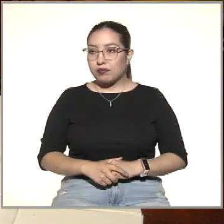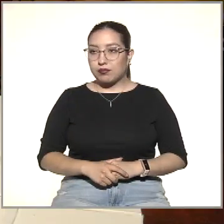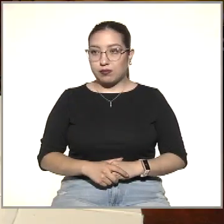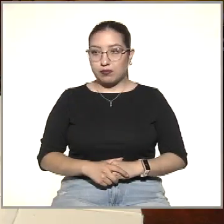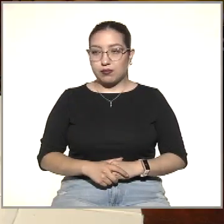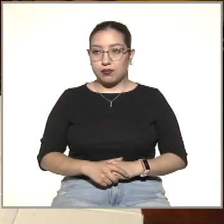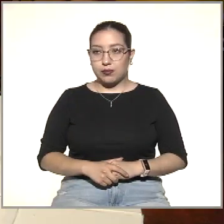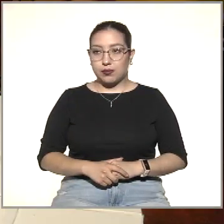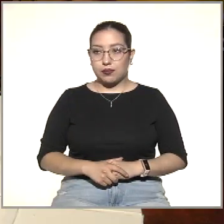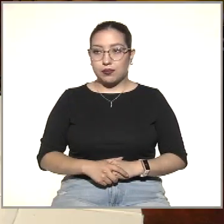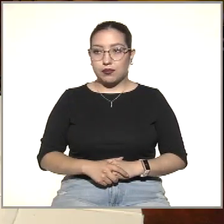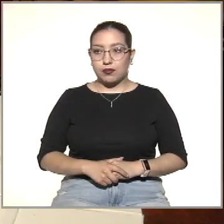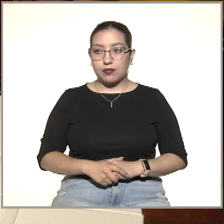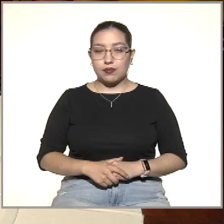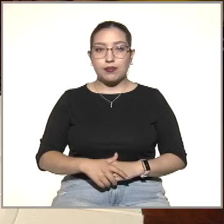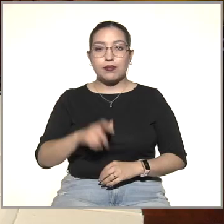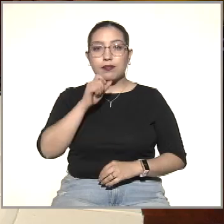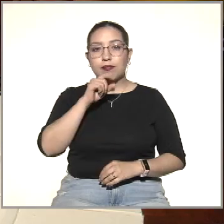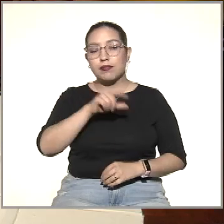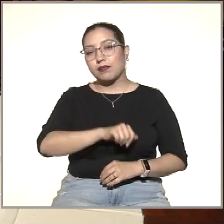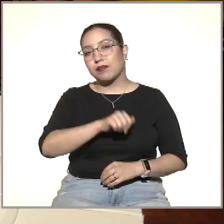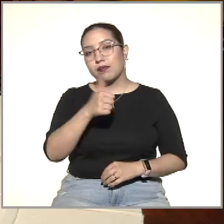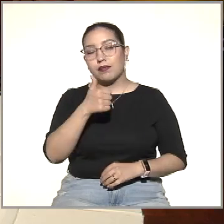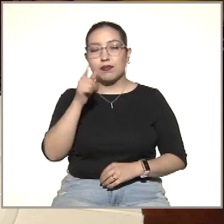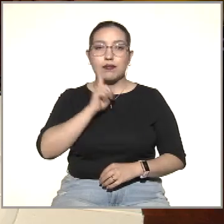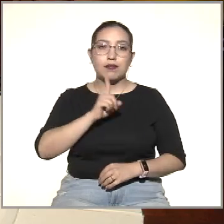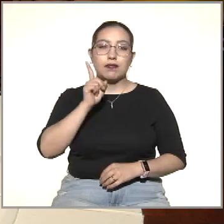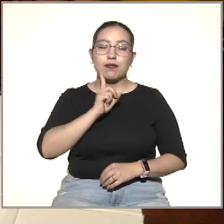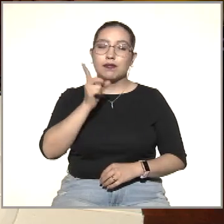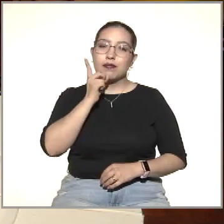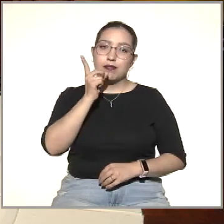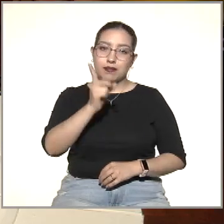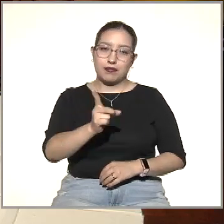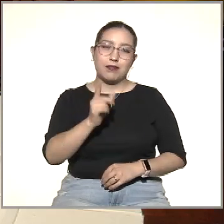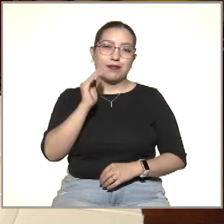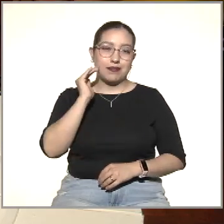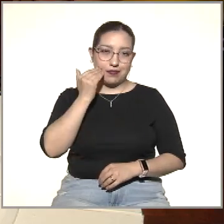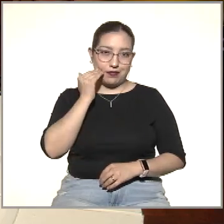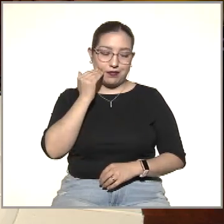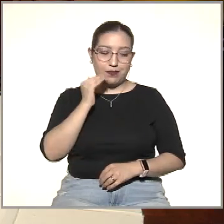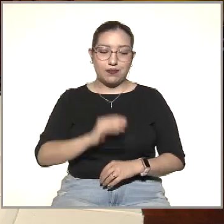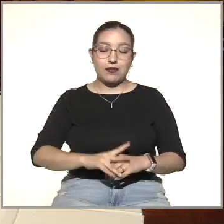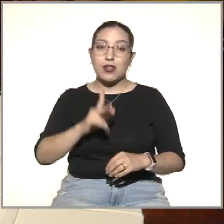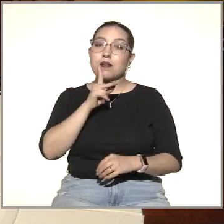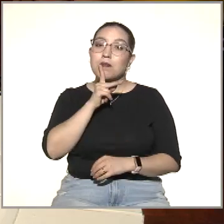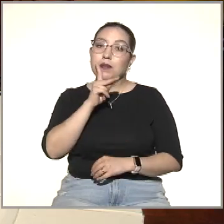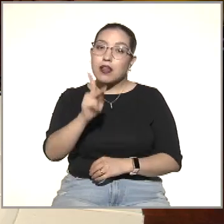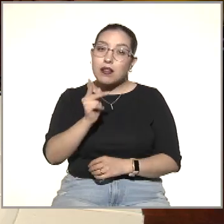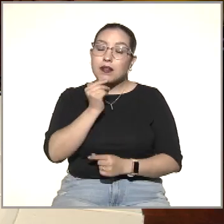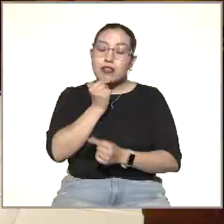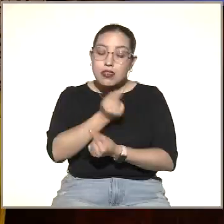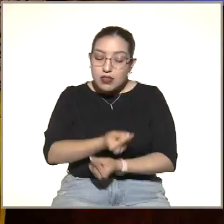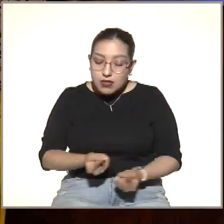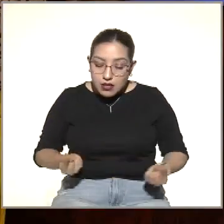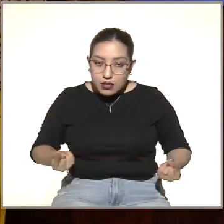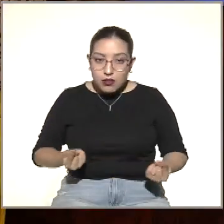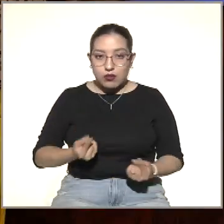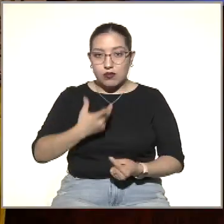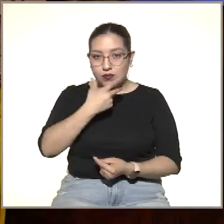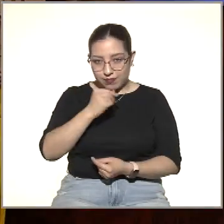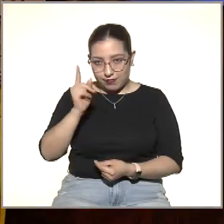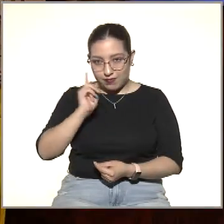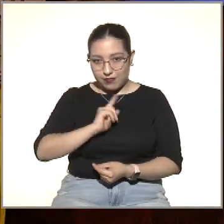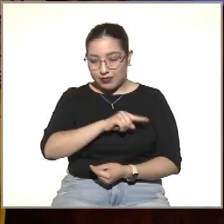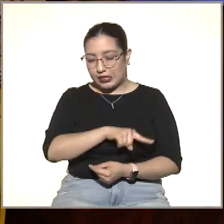Por otra parte nos cuenta Hipatía Malbuena a través de Facebook. Las palabras que brindamos a los niños y adolescentes son muy